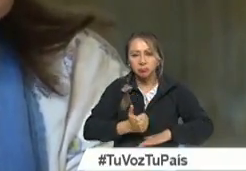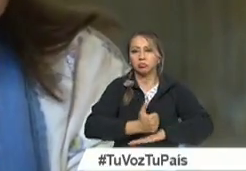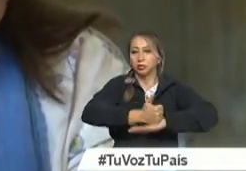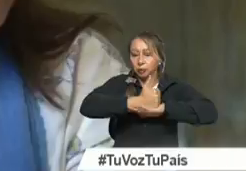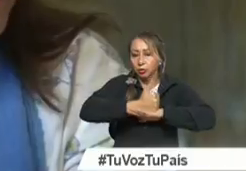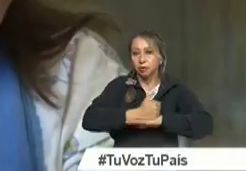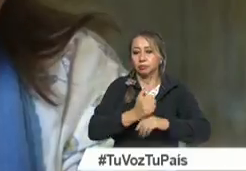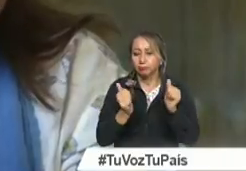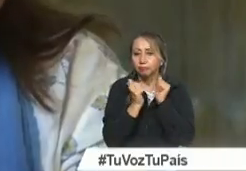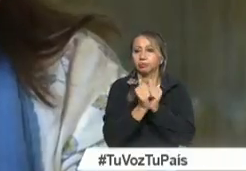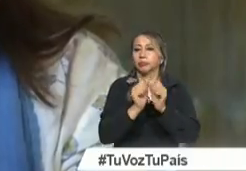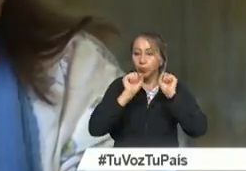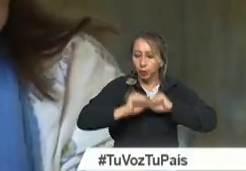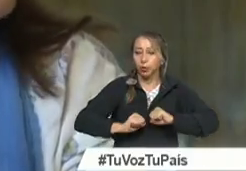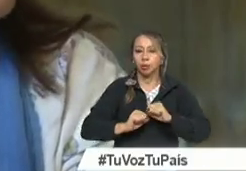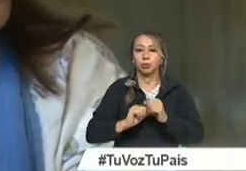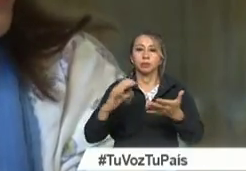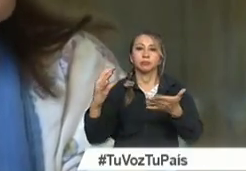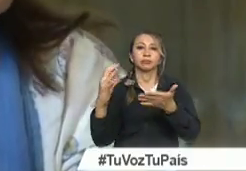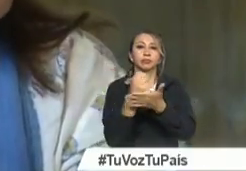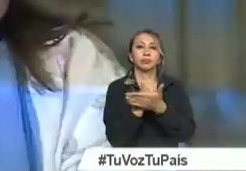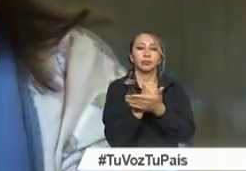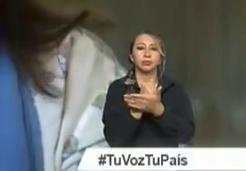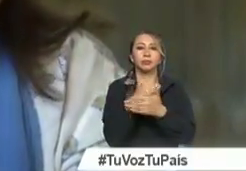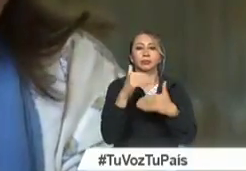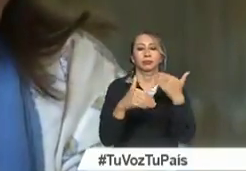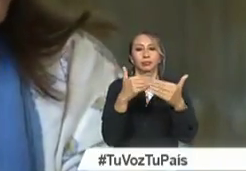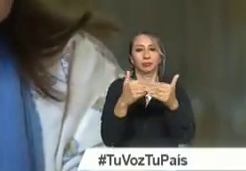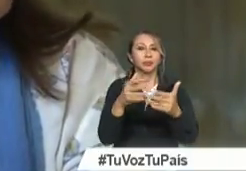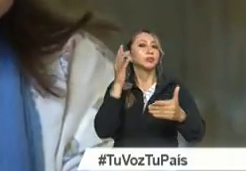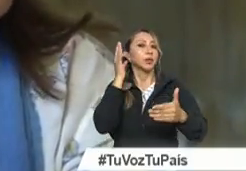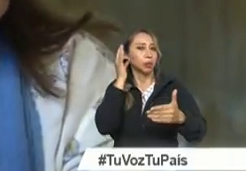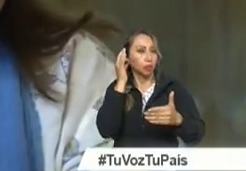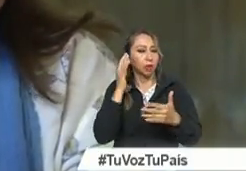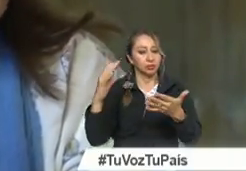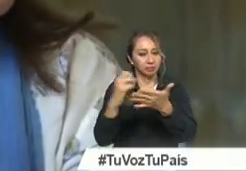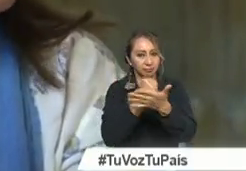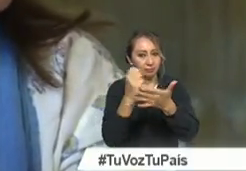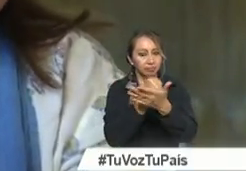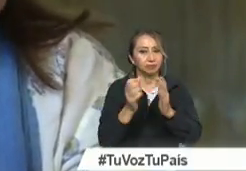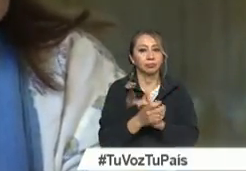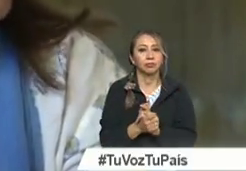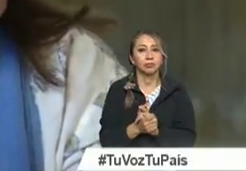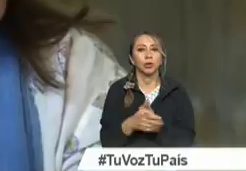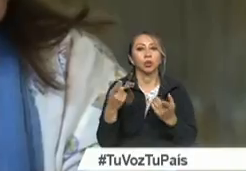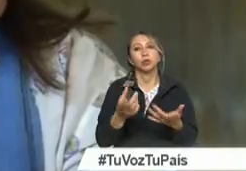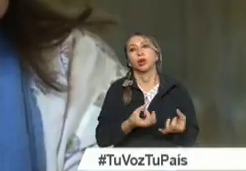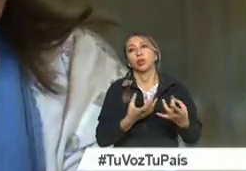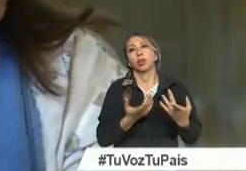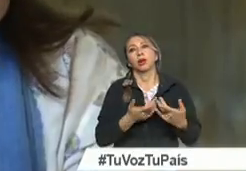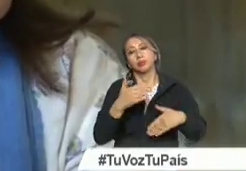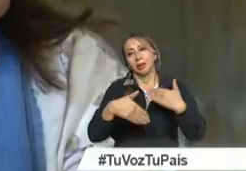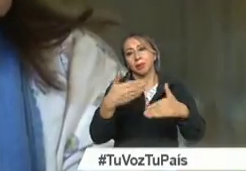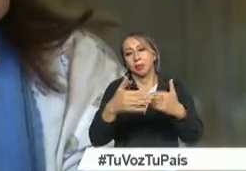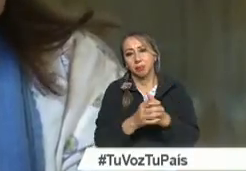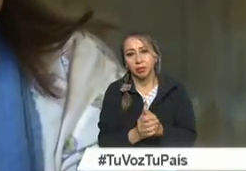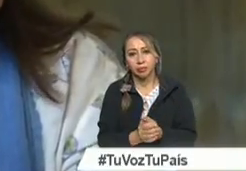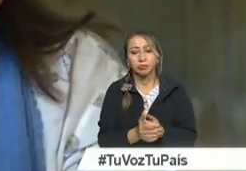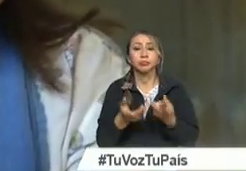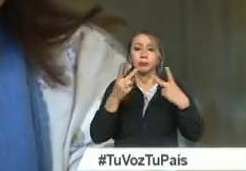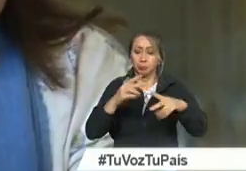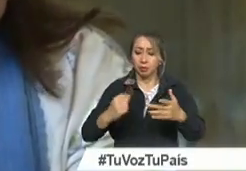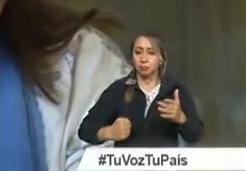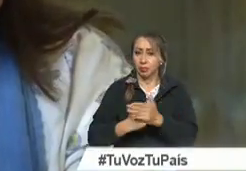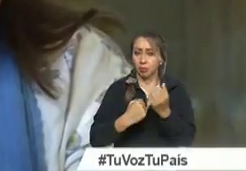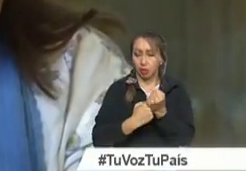realmente podremos lograr algo por las mujeres no solamente podemos paliar los dolores de las otras compañeras que están